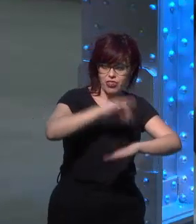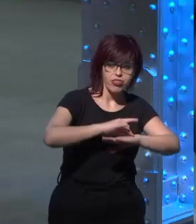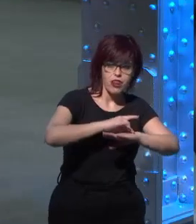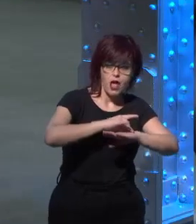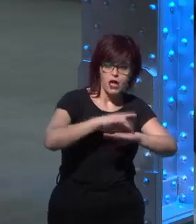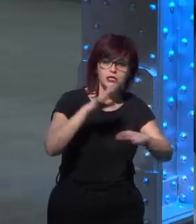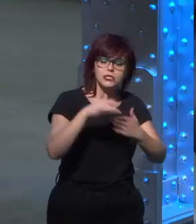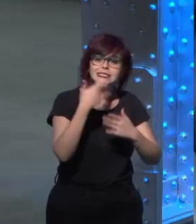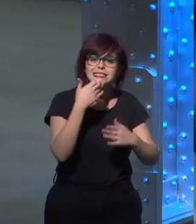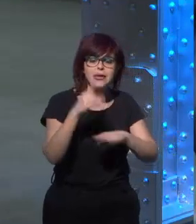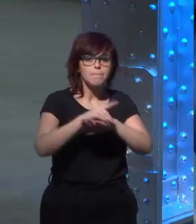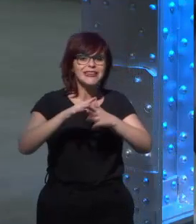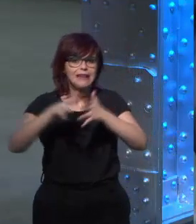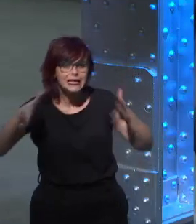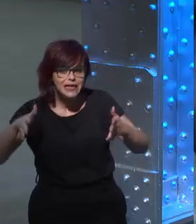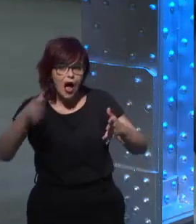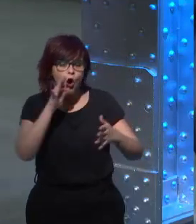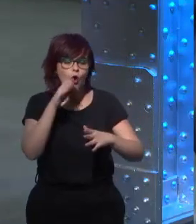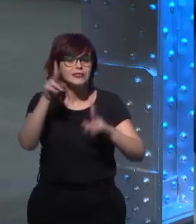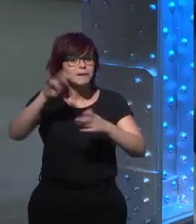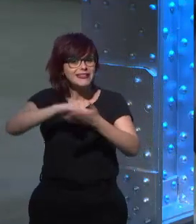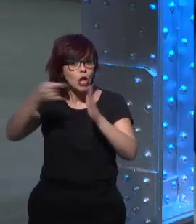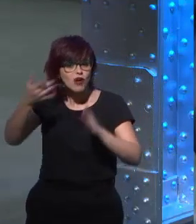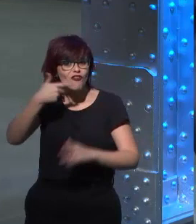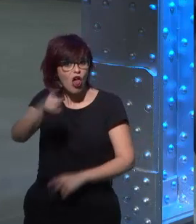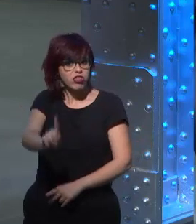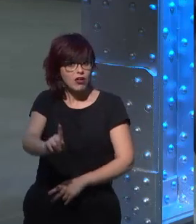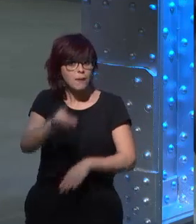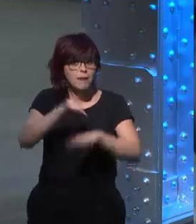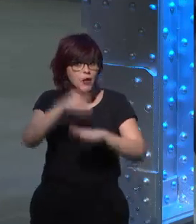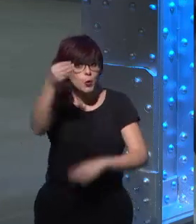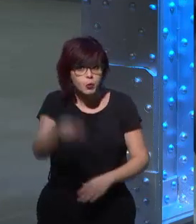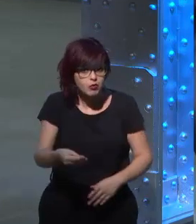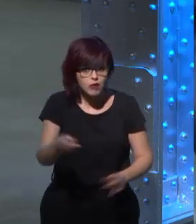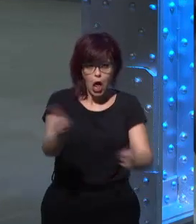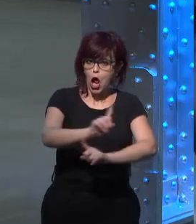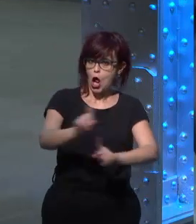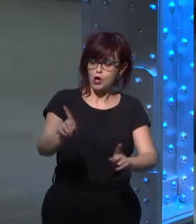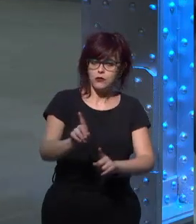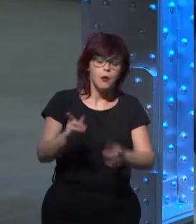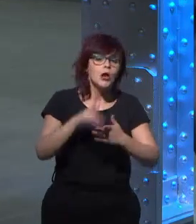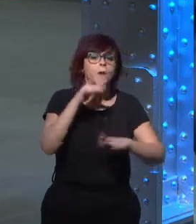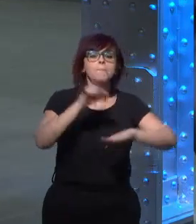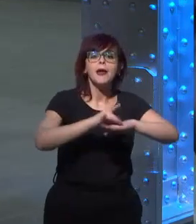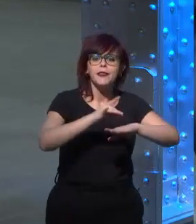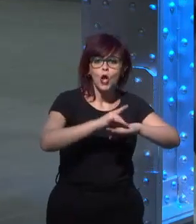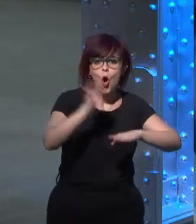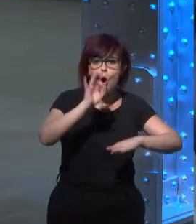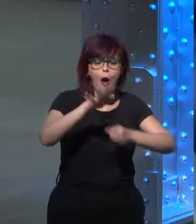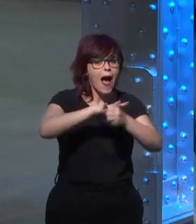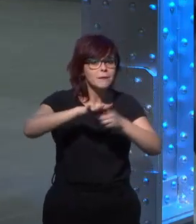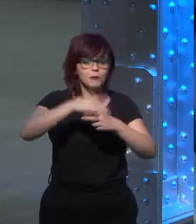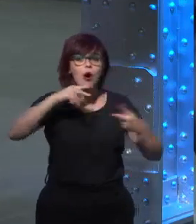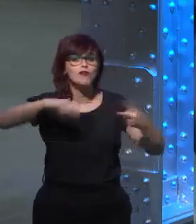sabe manejar el Big Data o ciertas aplicaciones tecnológicas, ya no va a ser un buen médico. Pero esto en la medicina, pero podemos hablar de esto